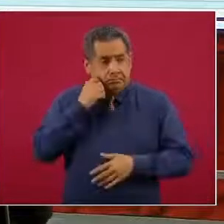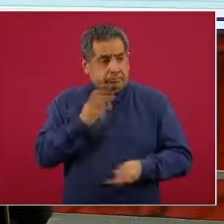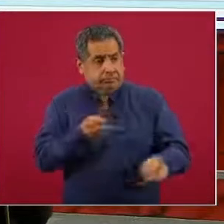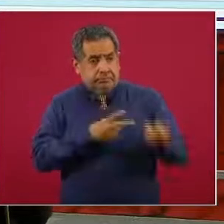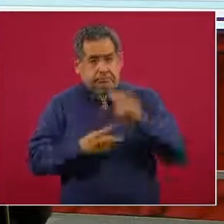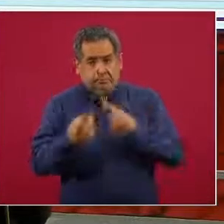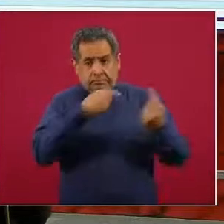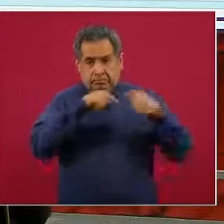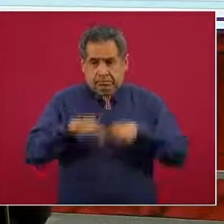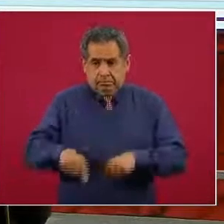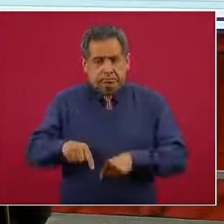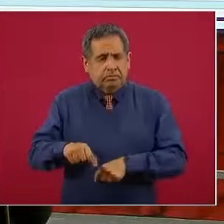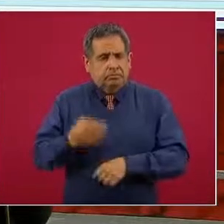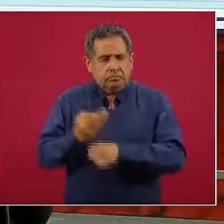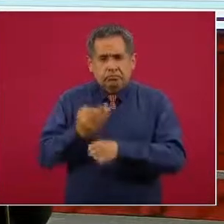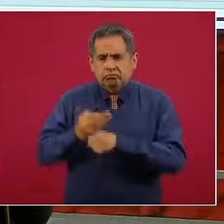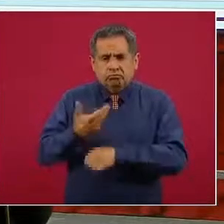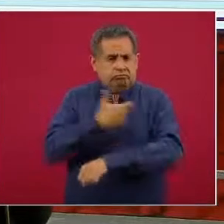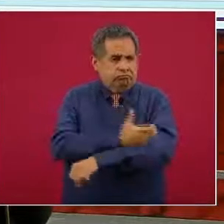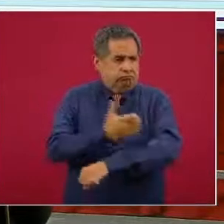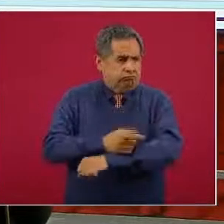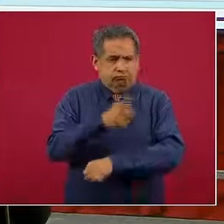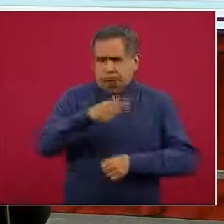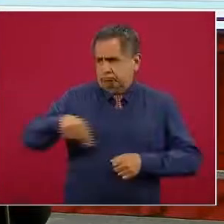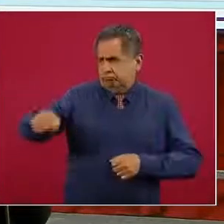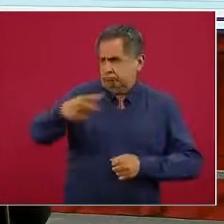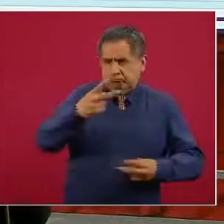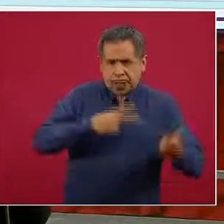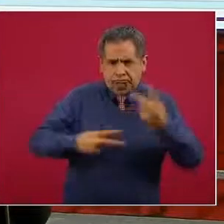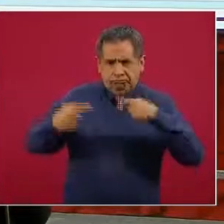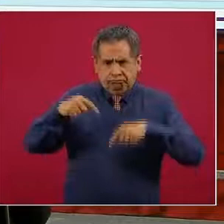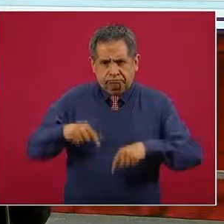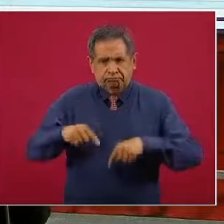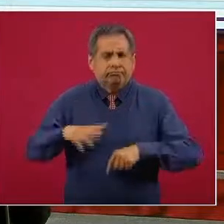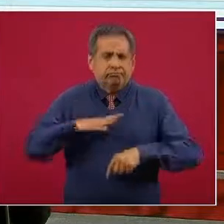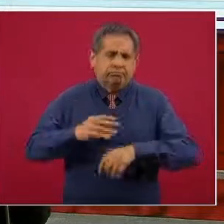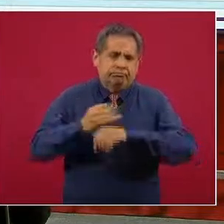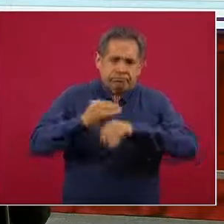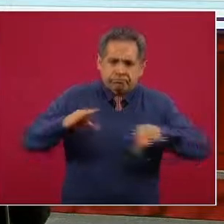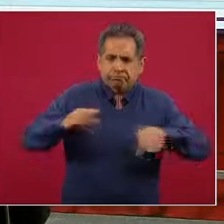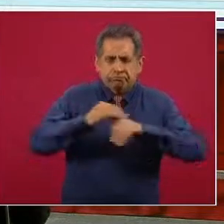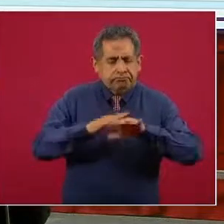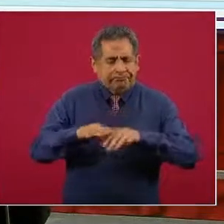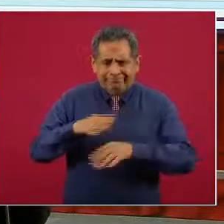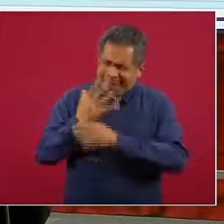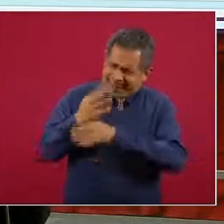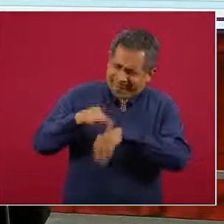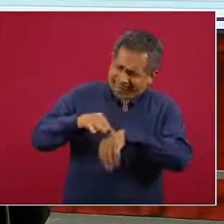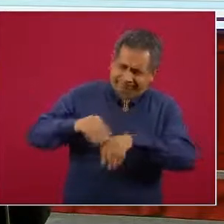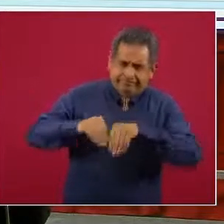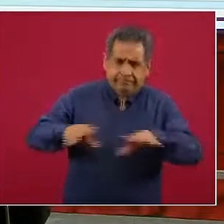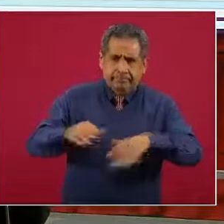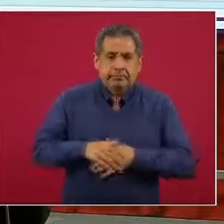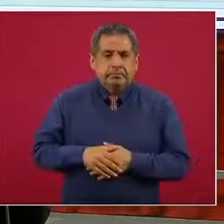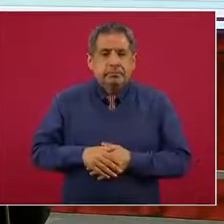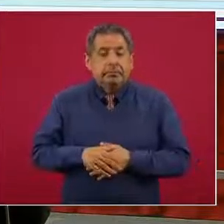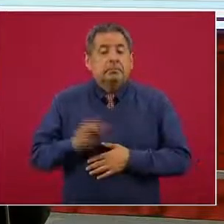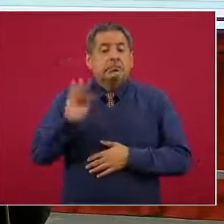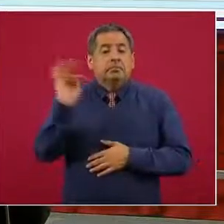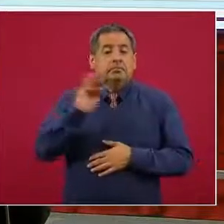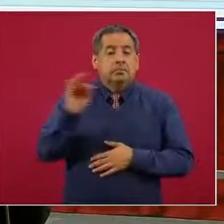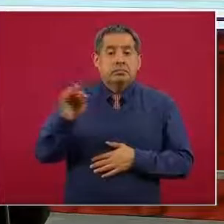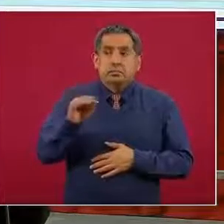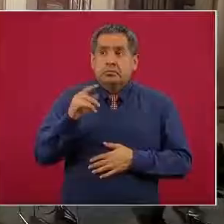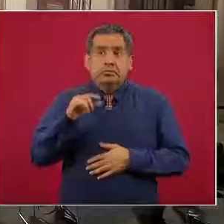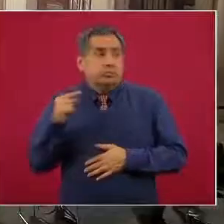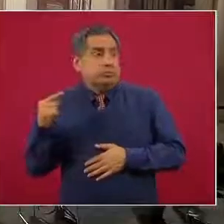vienen, así como vienen sus colegas a la conferencia, van a tener información de primera mano. Si ustedes hacen reportajes a